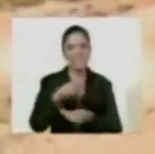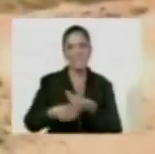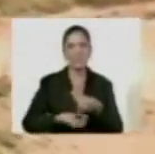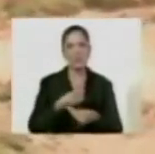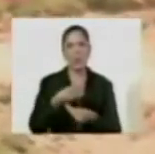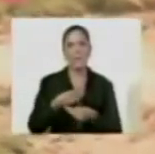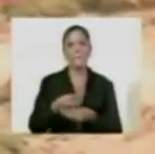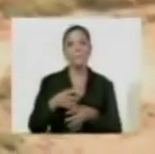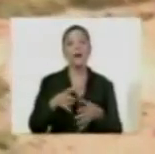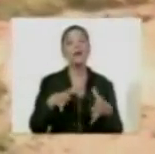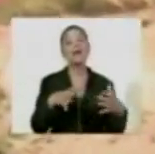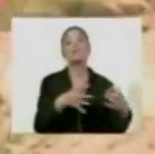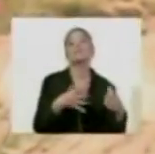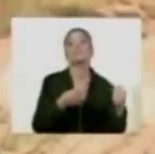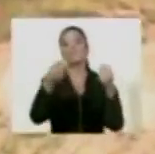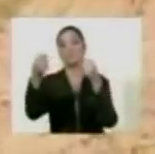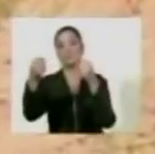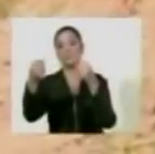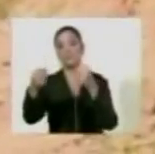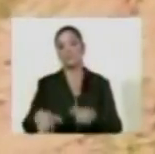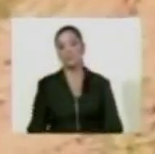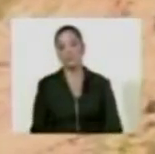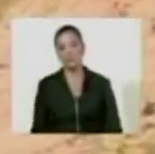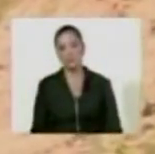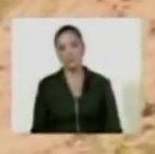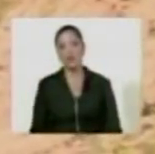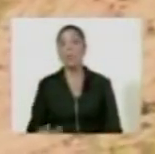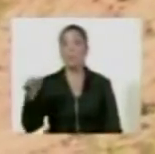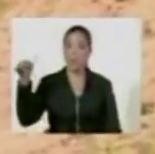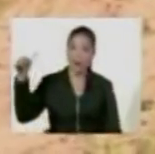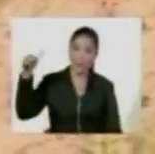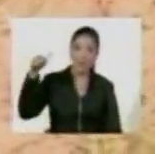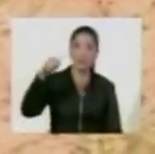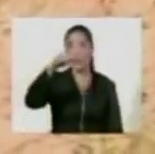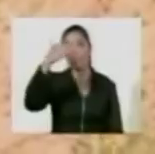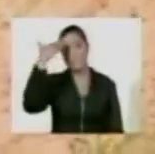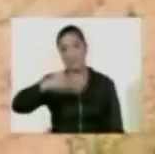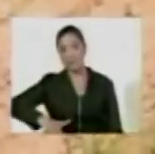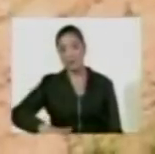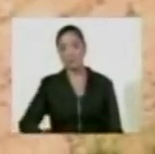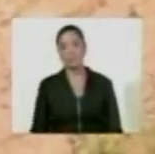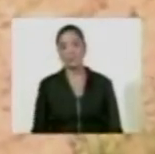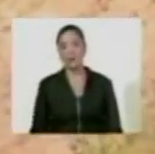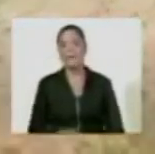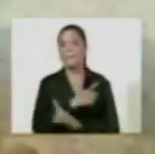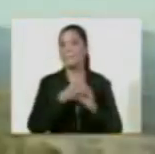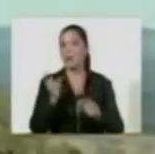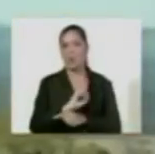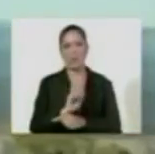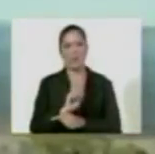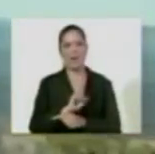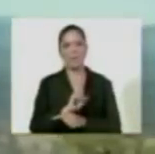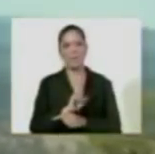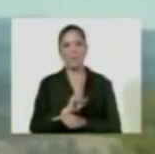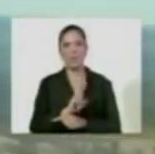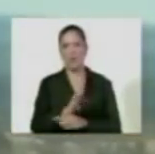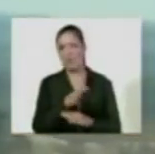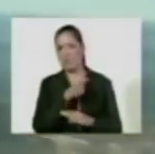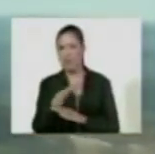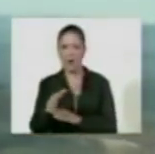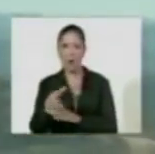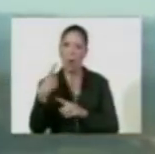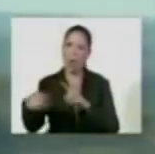ser rescatado por la aviación militar enemiga. Inmediatamente se aproxima una